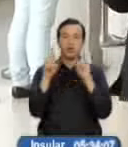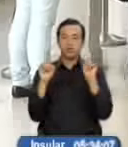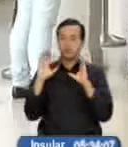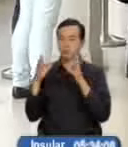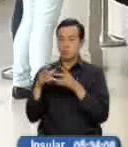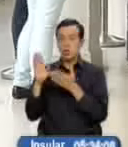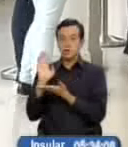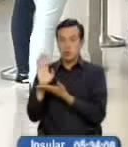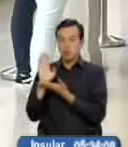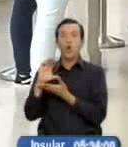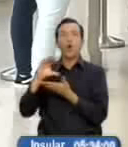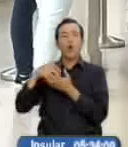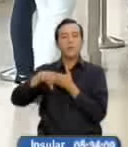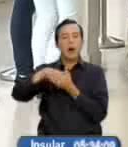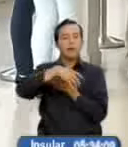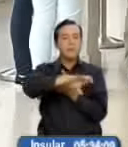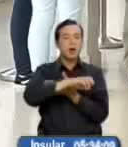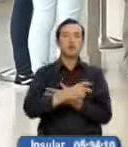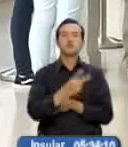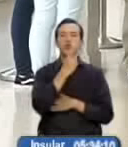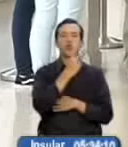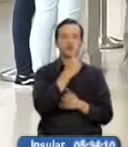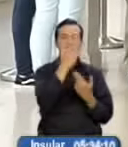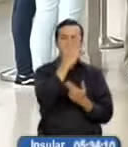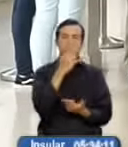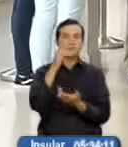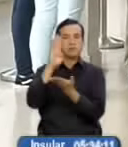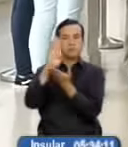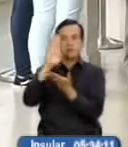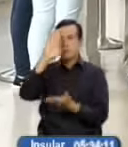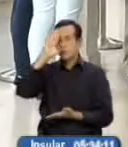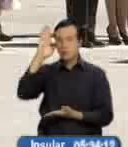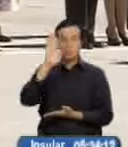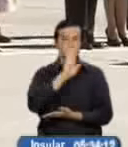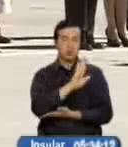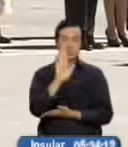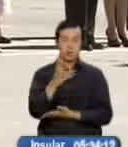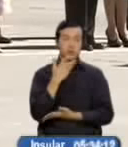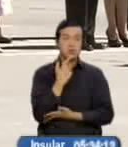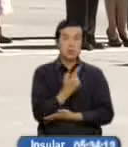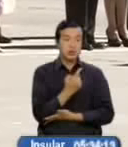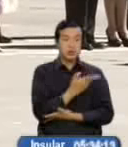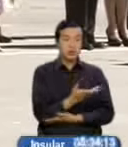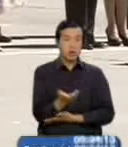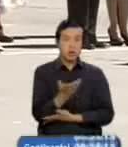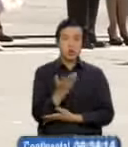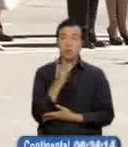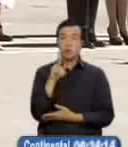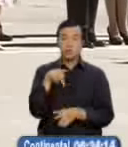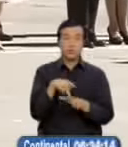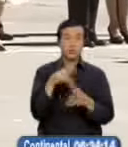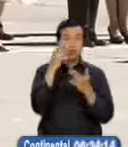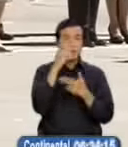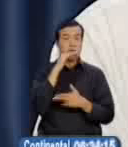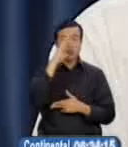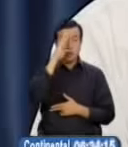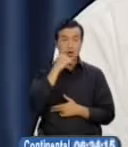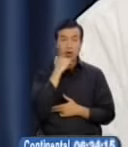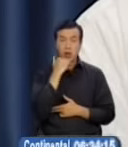del sistema general y que en muchas de sus disposiciones nada tienen que ver con las particularidades de la profesión militar o